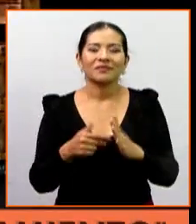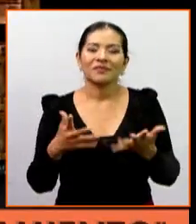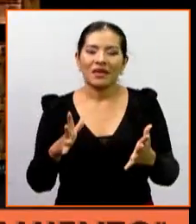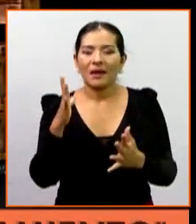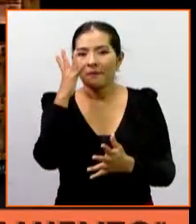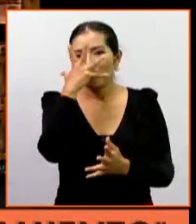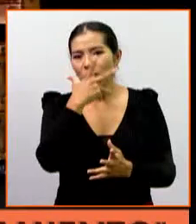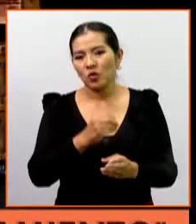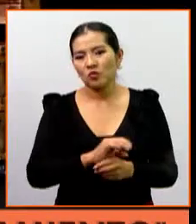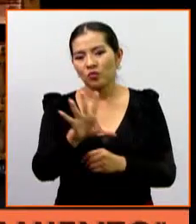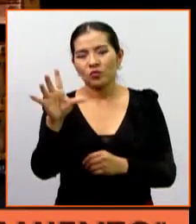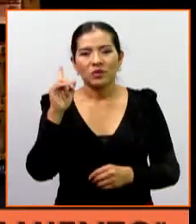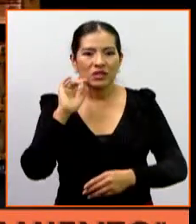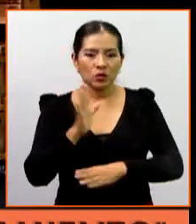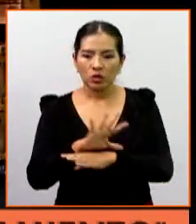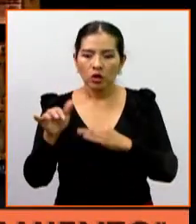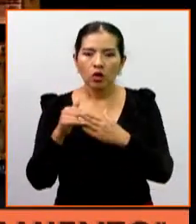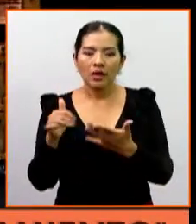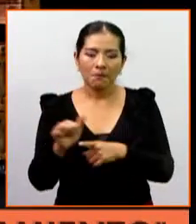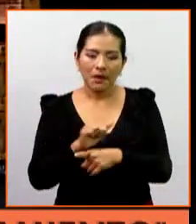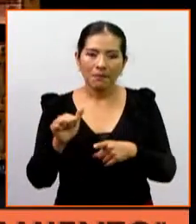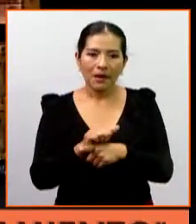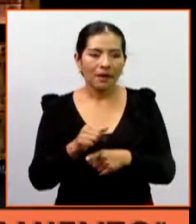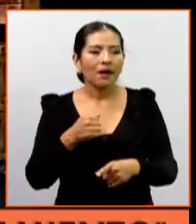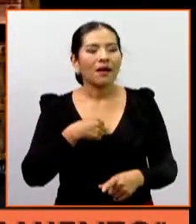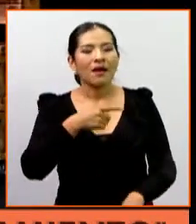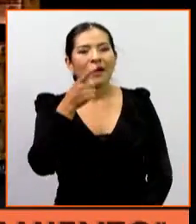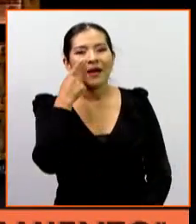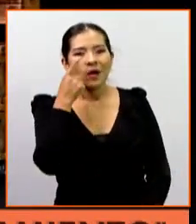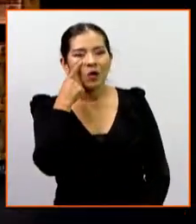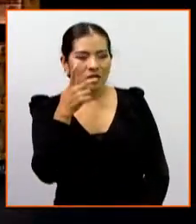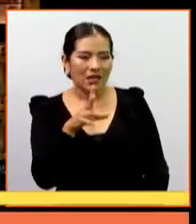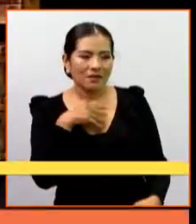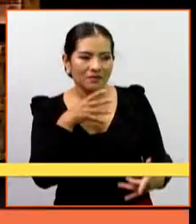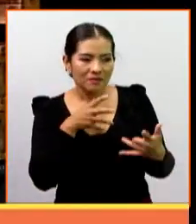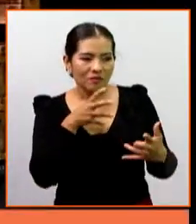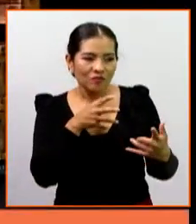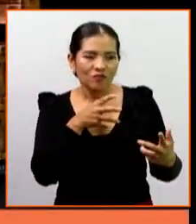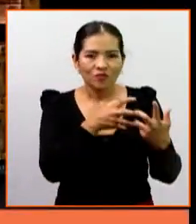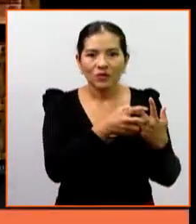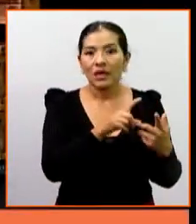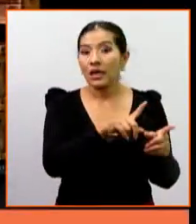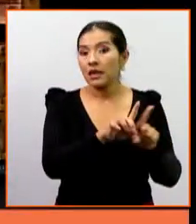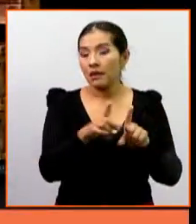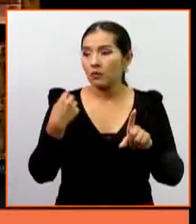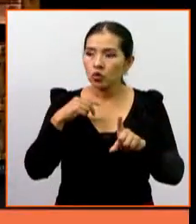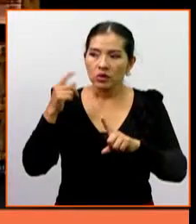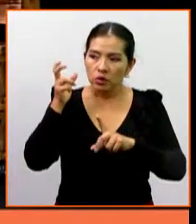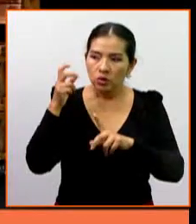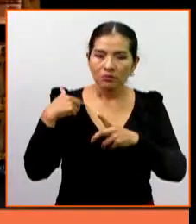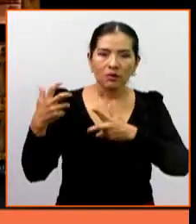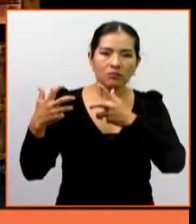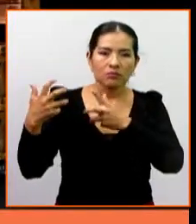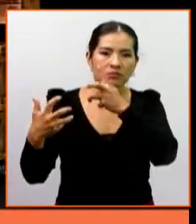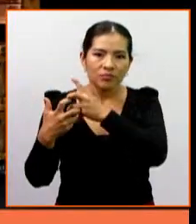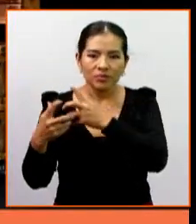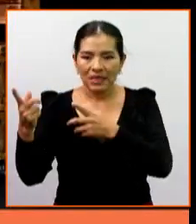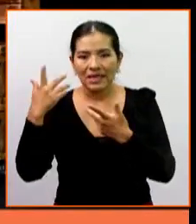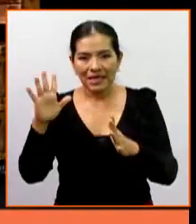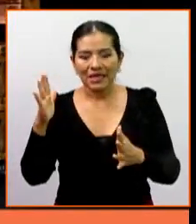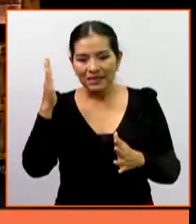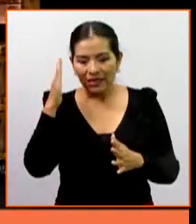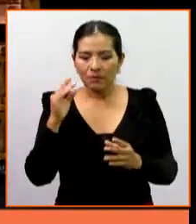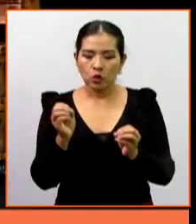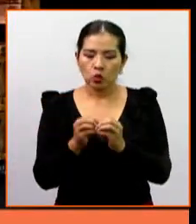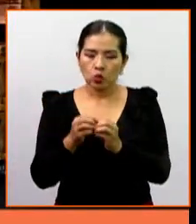hecho también que los chicos vayan entendiendo también el lado nuestro, ¿no? De los flamencos, y al final lo entienden. Ellos cuentan a su modo, pero ya están sintiendo lo